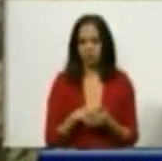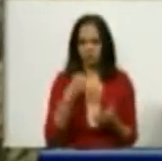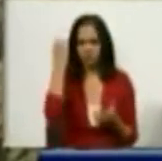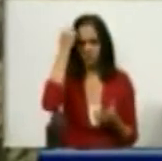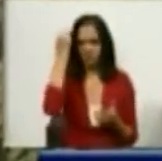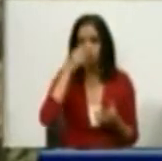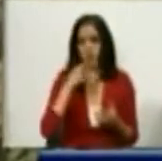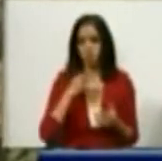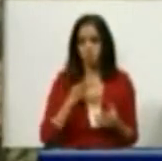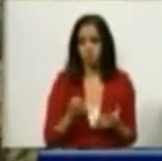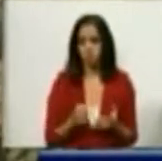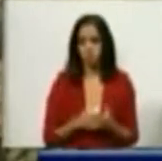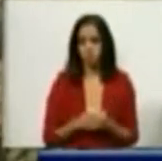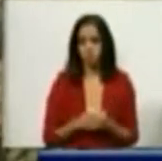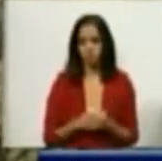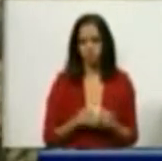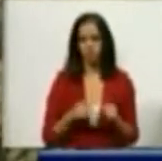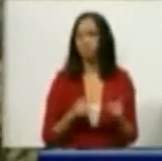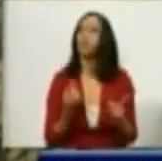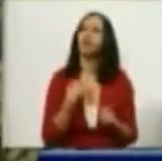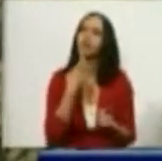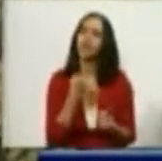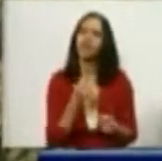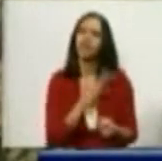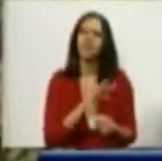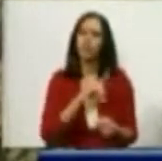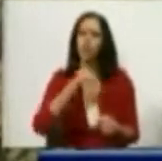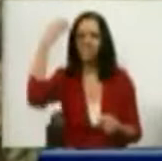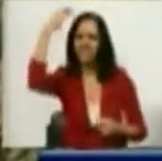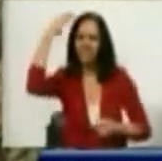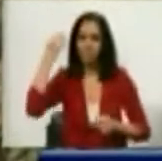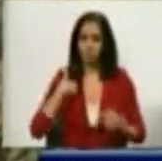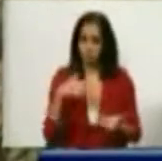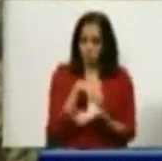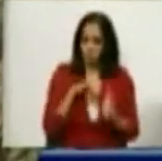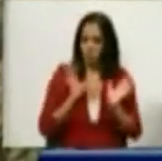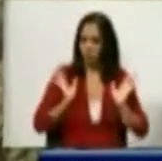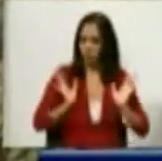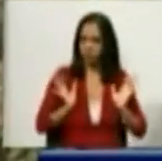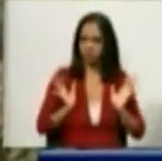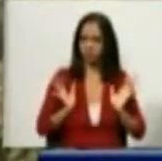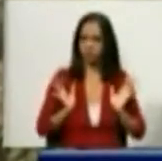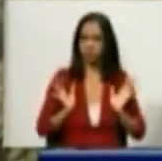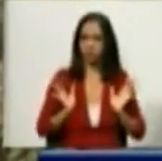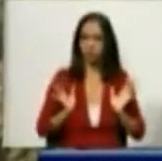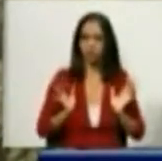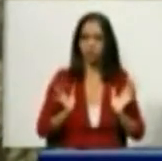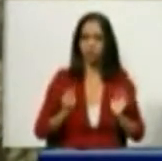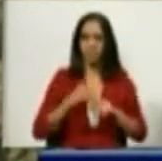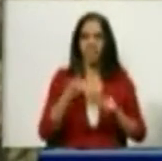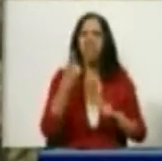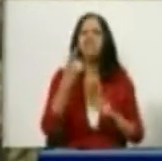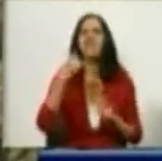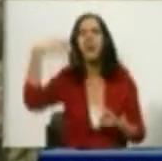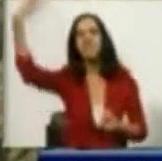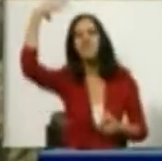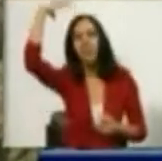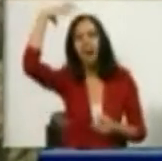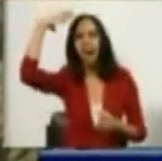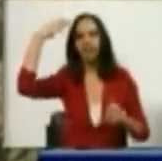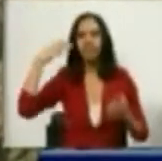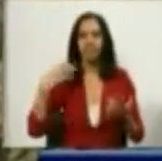político Pero por qué él dijo que ese señor no se bañaba eso no es mi problema porque él dijo Le falta bañarse